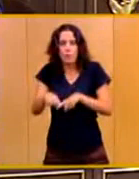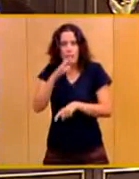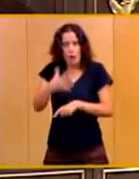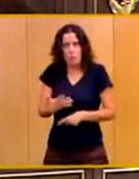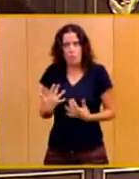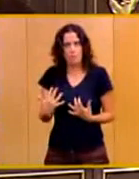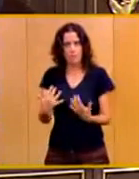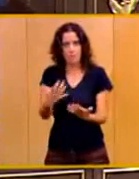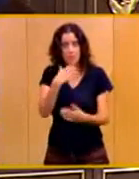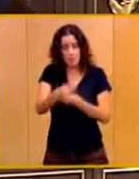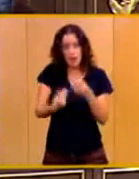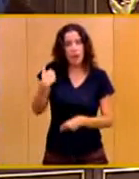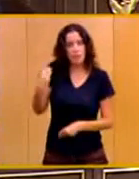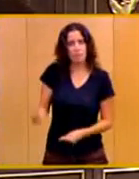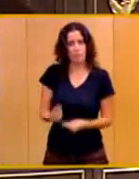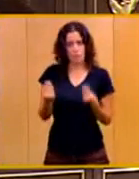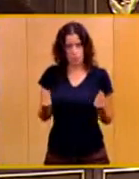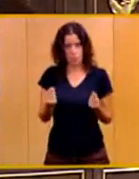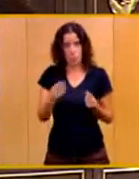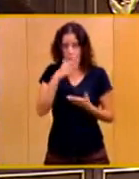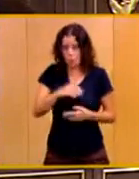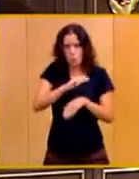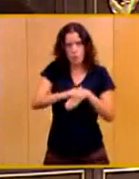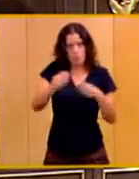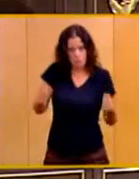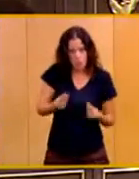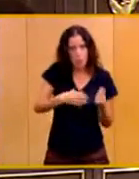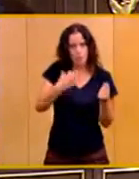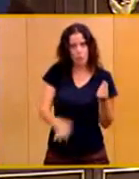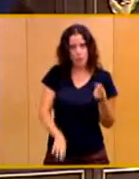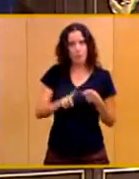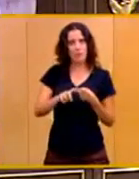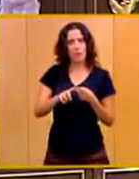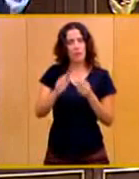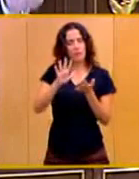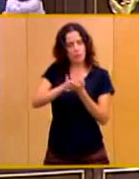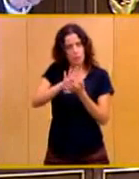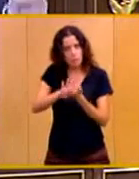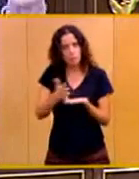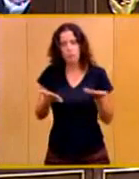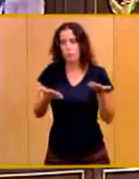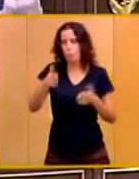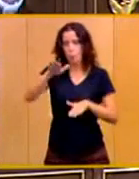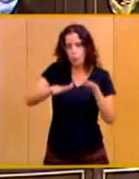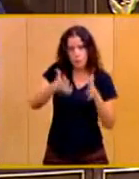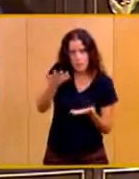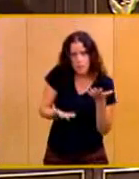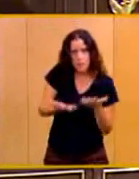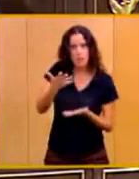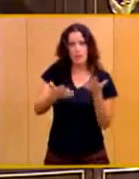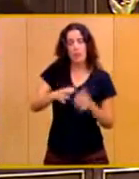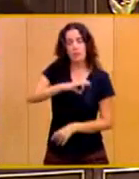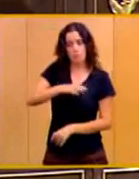mucho mejor cumplidas, con más sosiego, con más justicia, señor presidente del